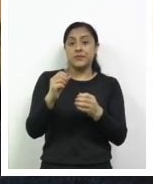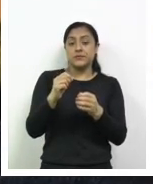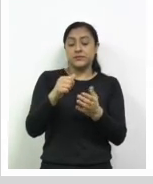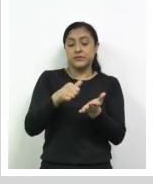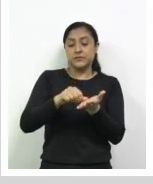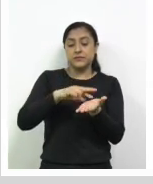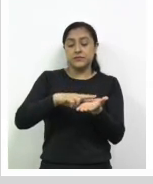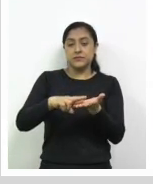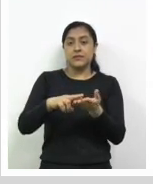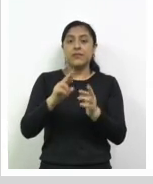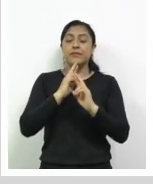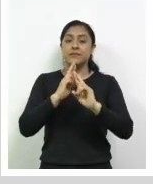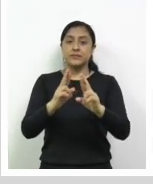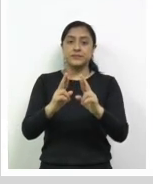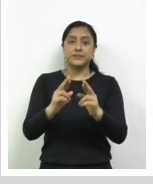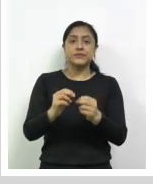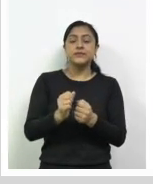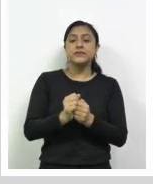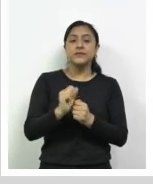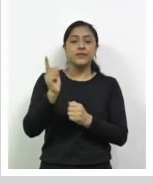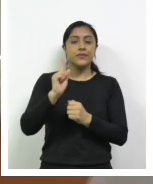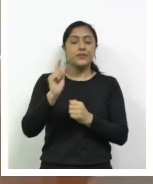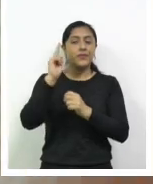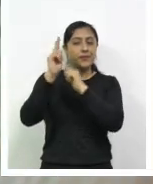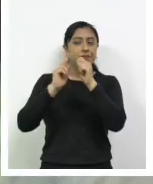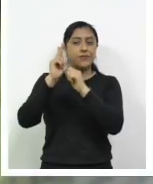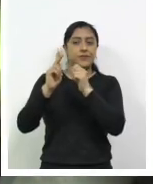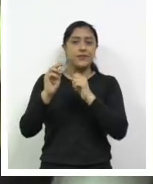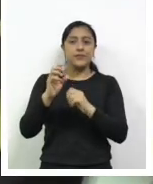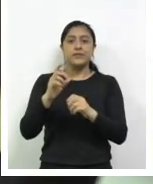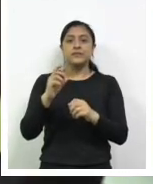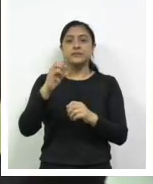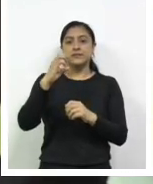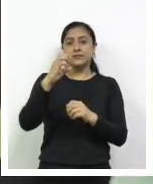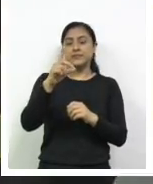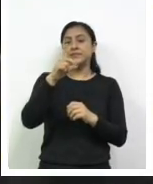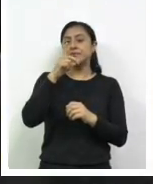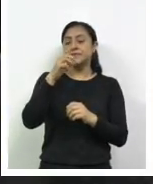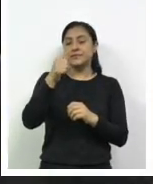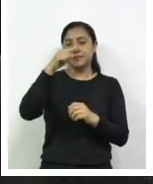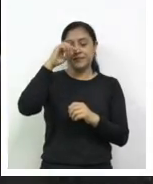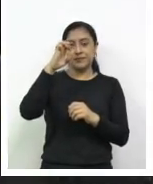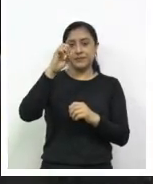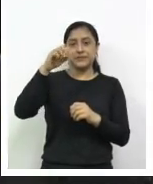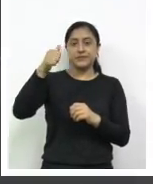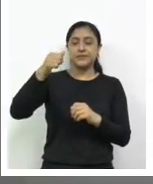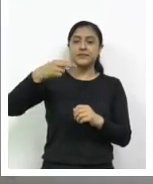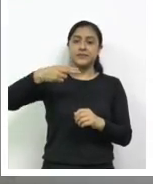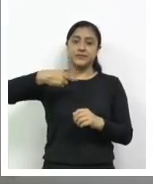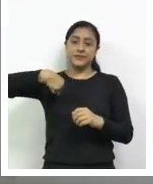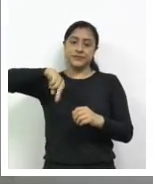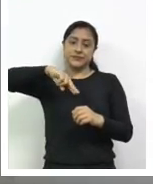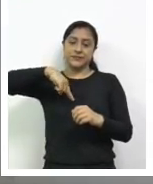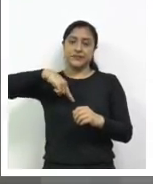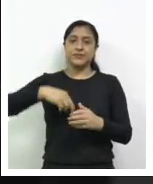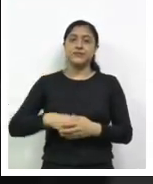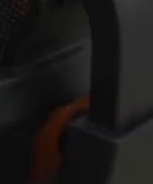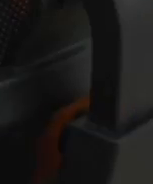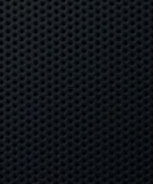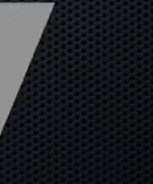solicite no envíes vídeos o notas de voz renap está a la vanguardia en la comunicación chatea con